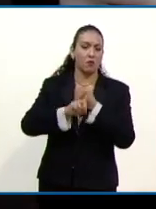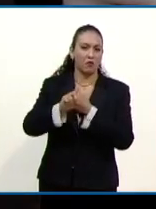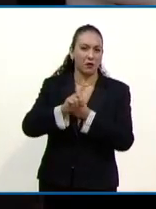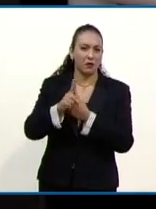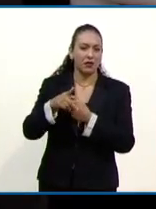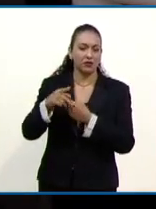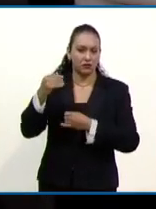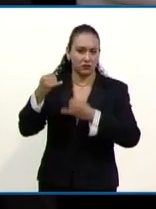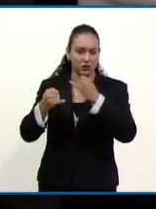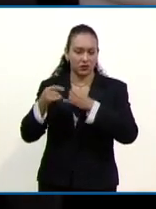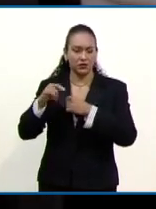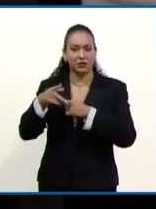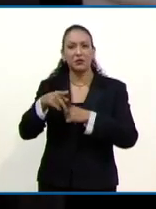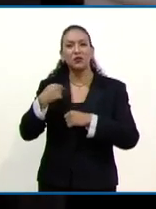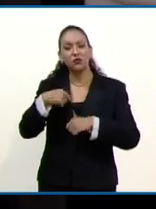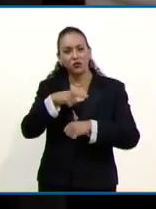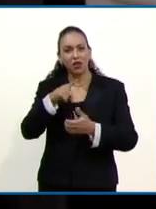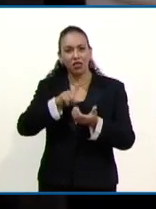que